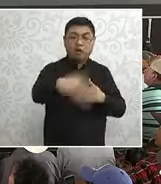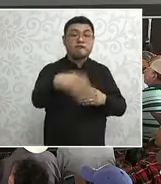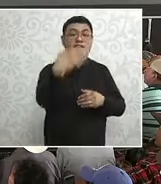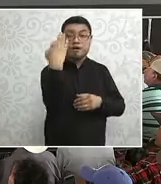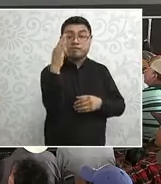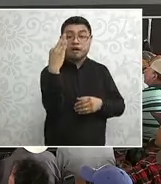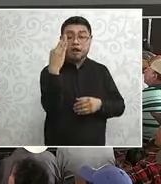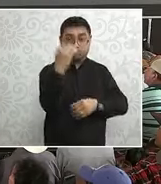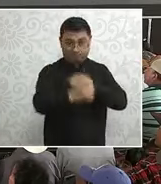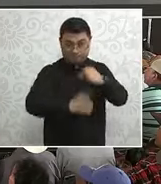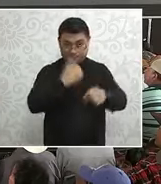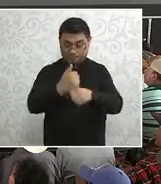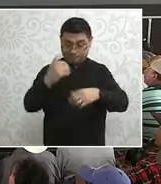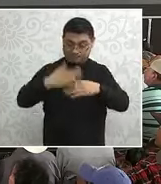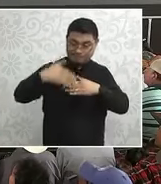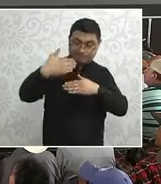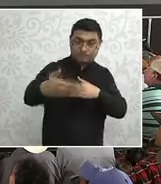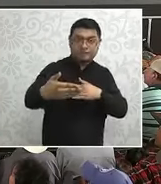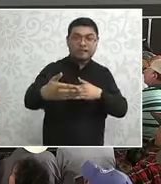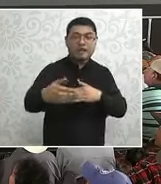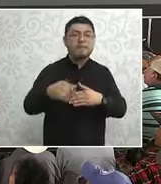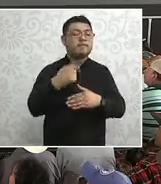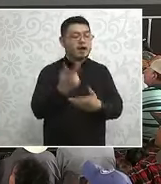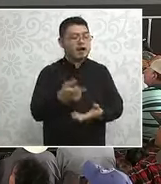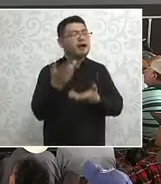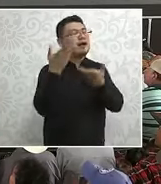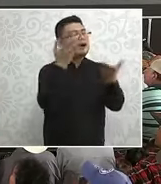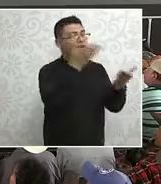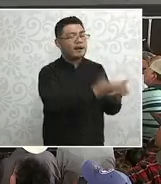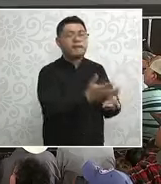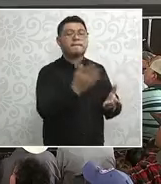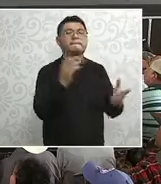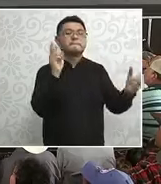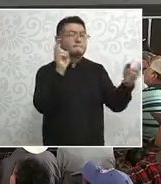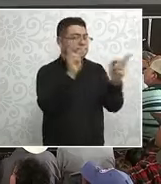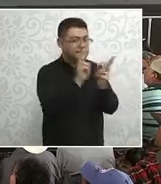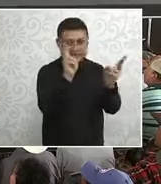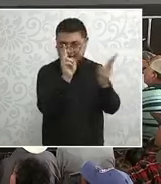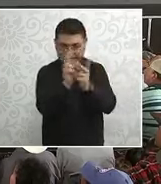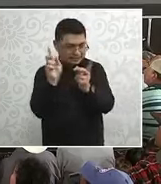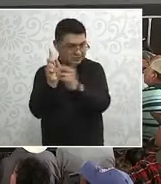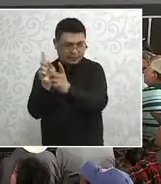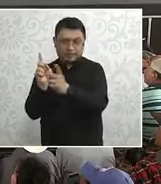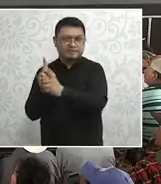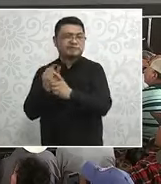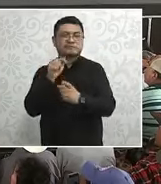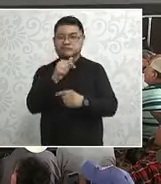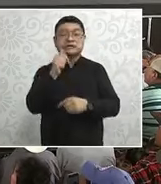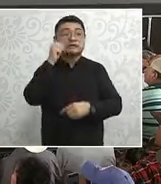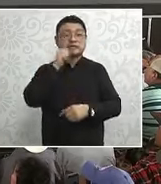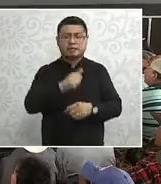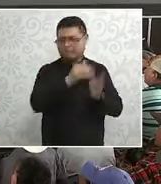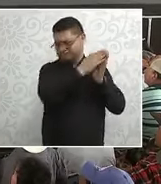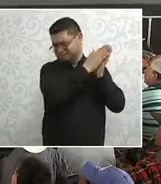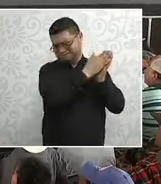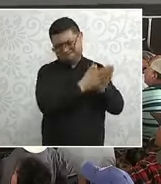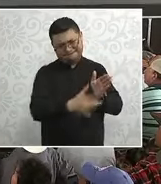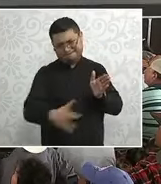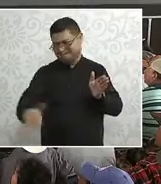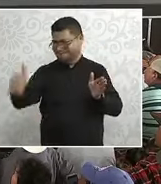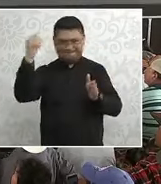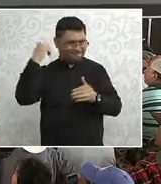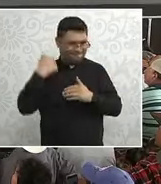año van a recibir ustedes una visita siempre de aquí hasta siempre para